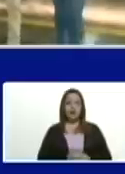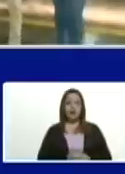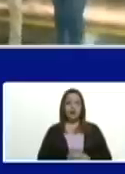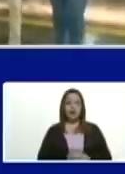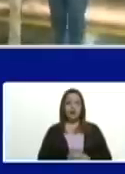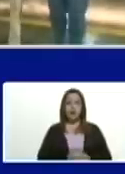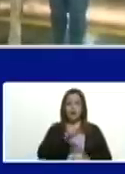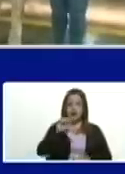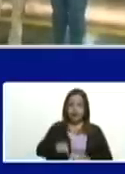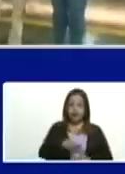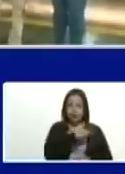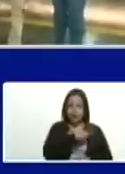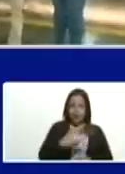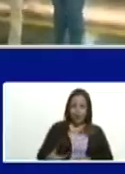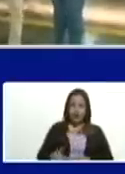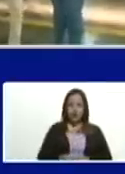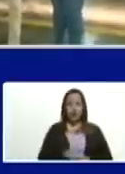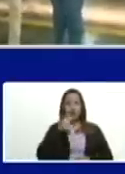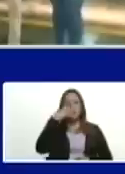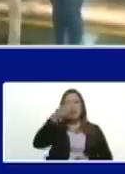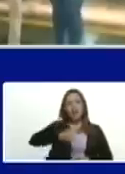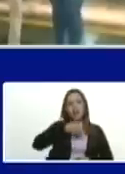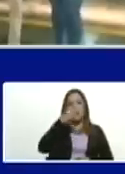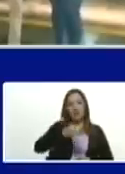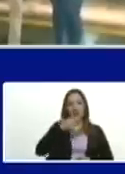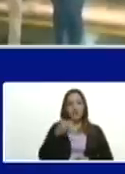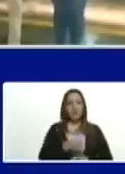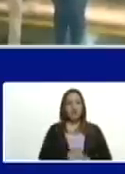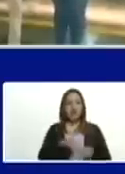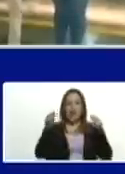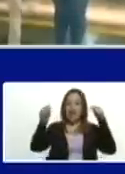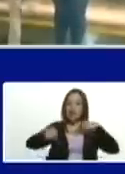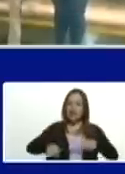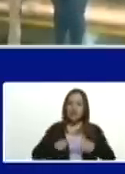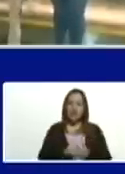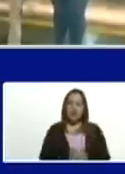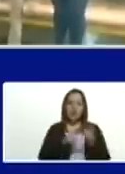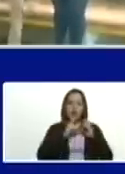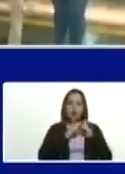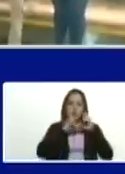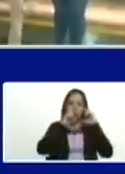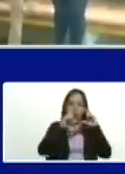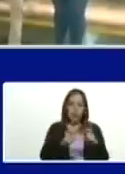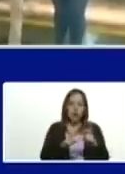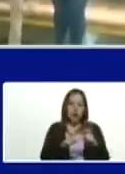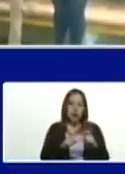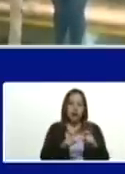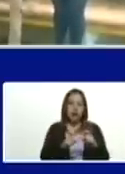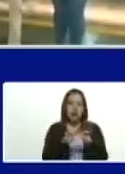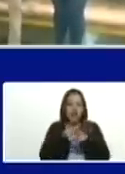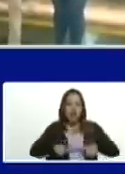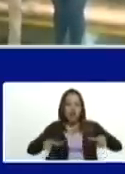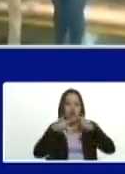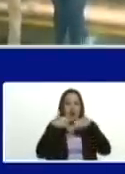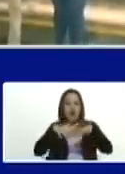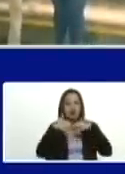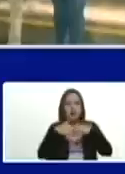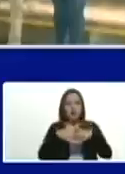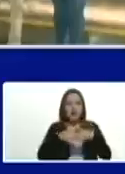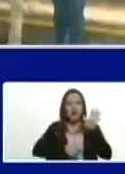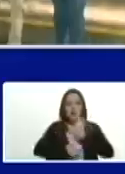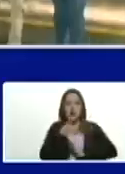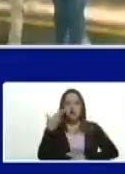Bueno, presidente, buenas tardes. Desde aquí, desde el corazón de la zona industrial